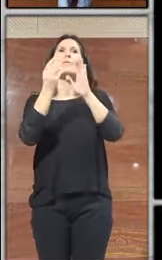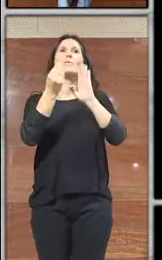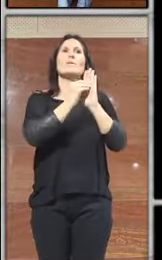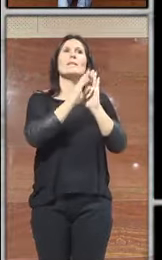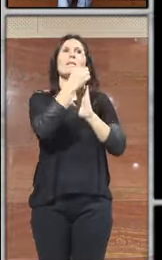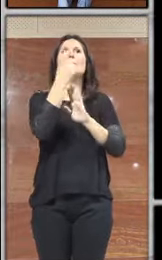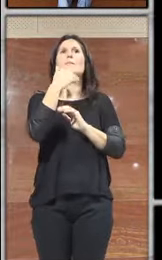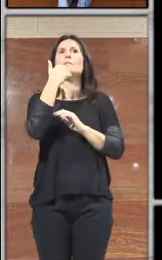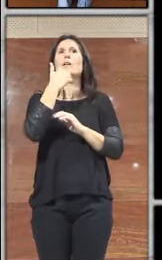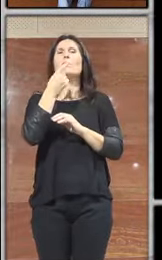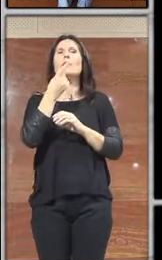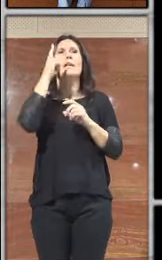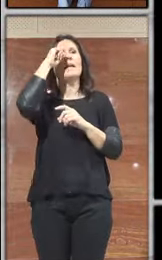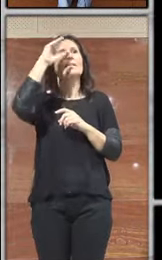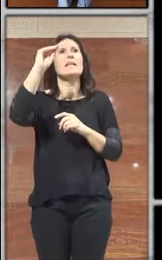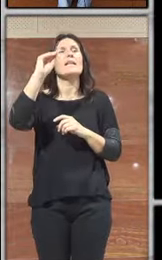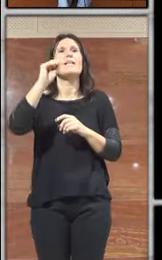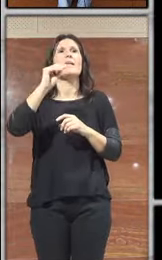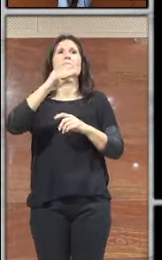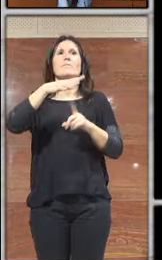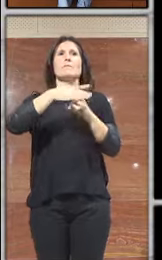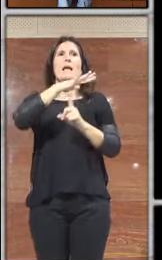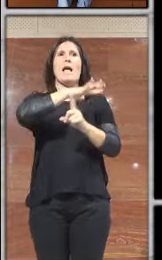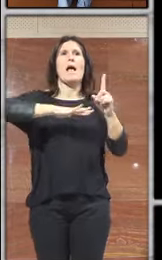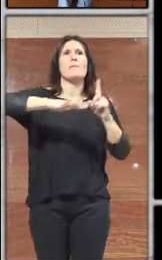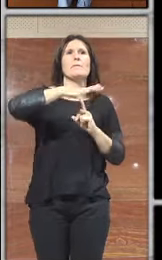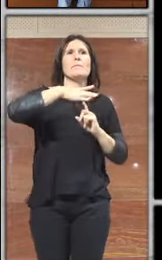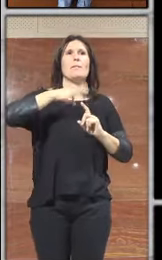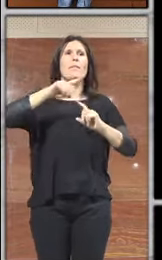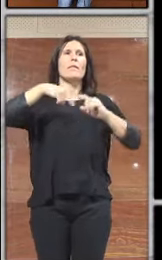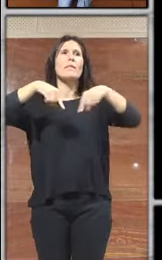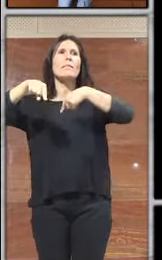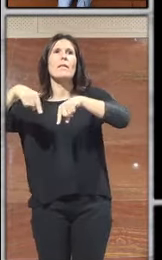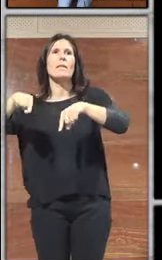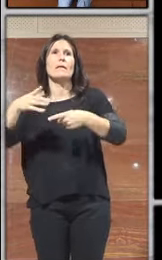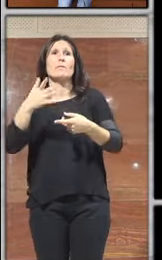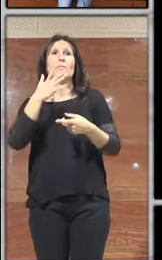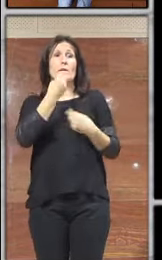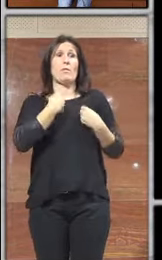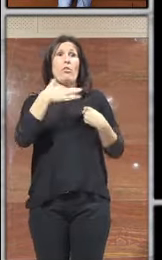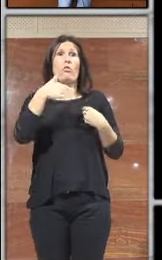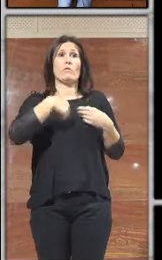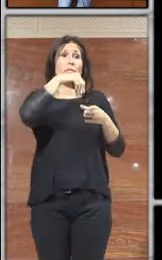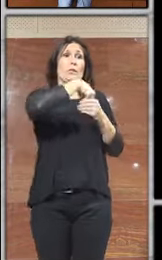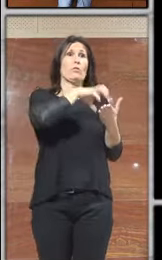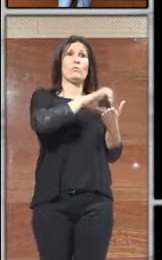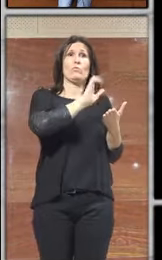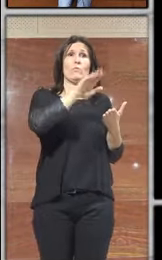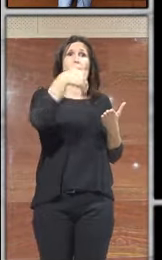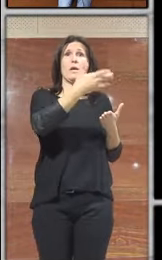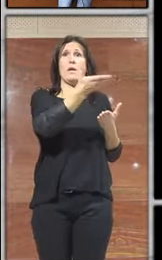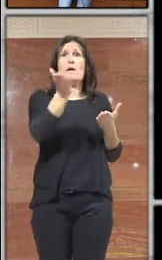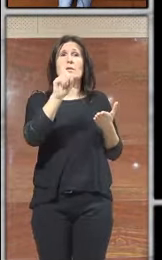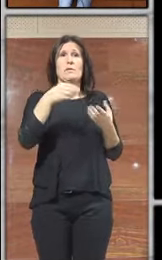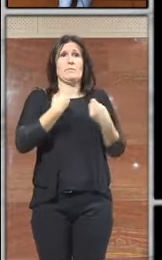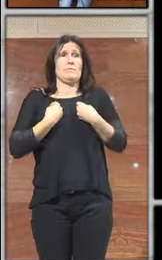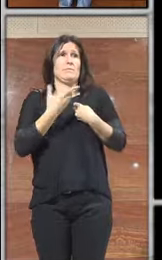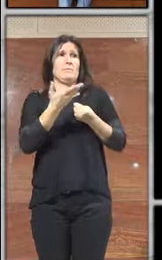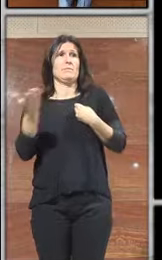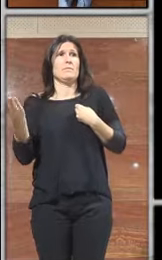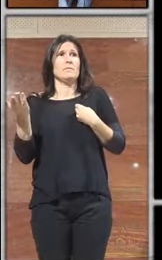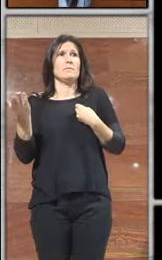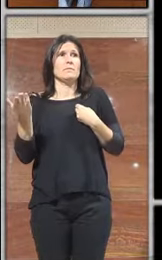algo de inteligencia ambiental para desplazarnos y participar en la comunidad porque la vida está ahí fuera, no está en nuestros centros, ¿eh? Eso parece